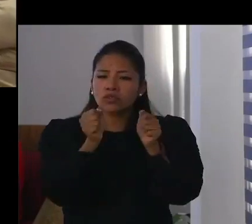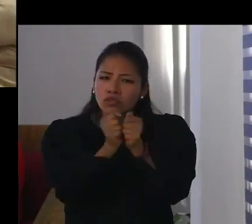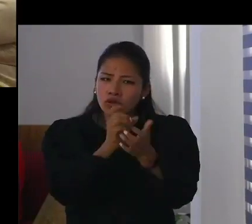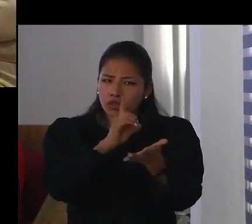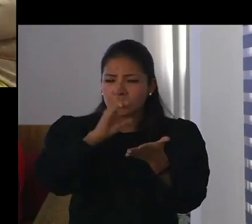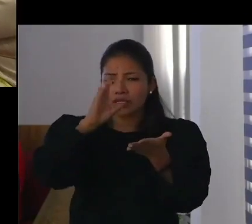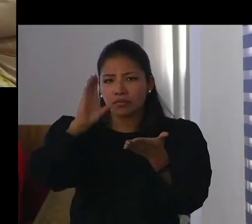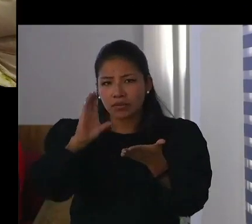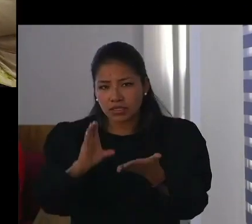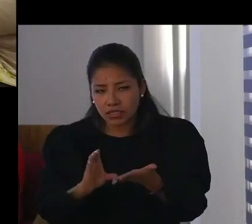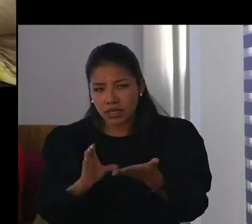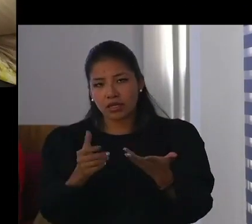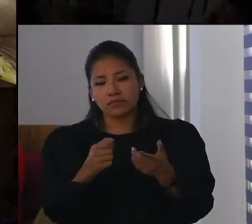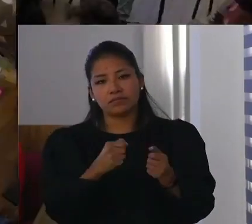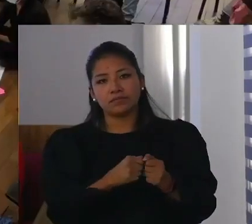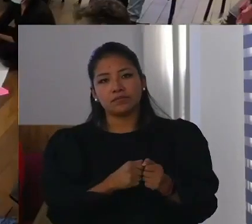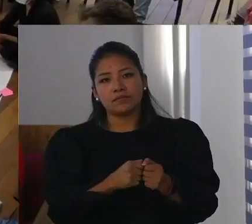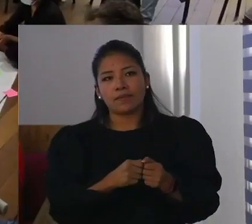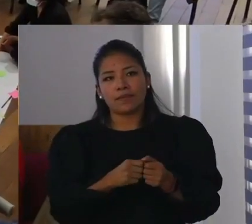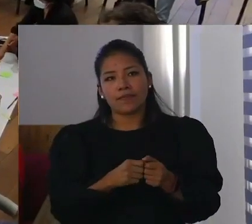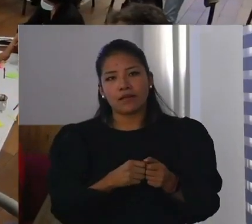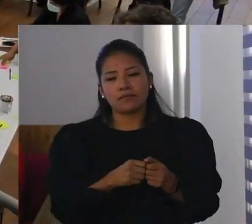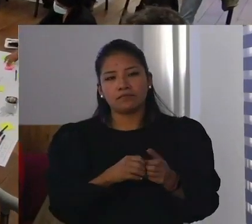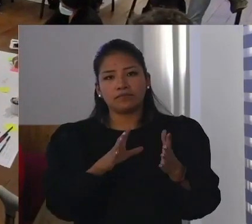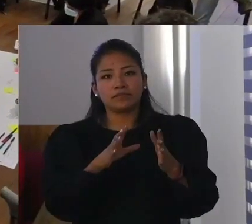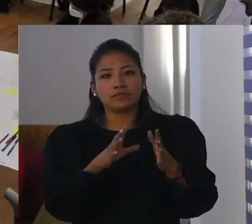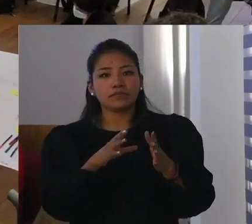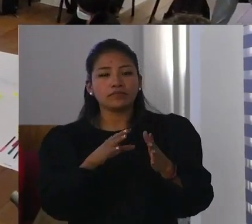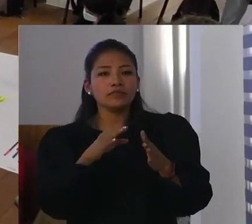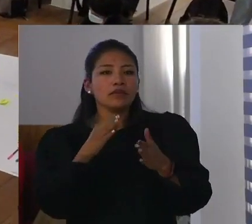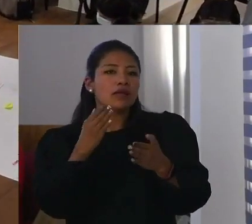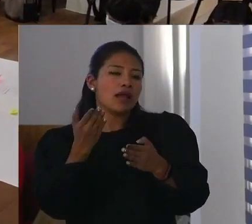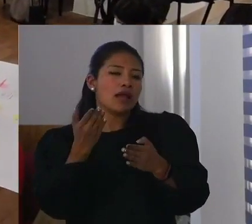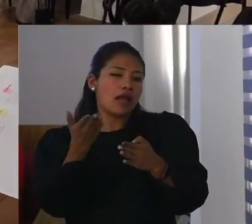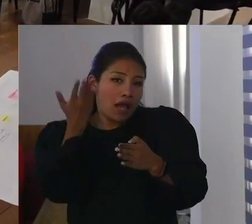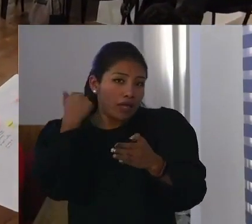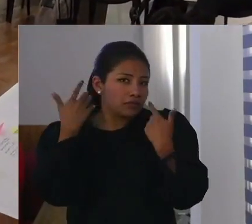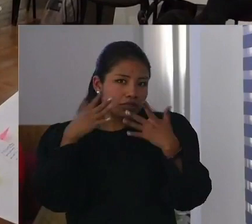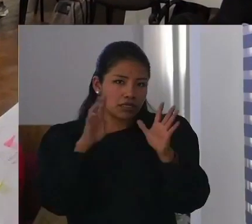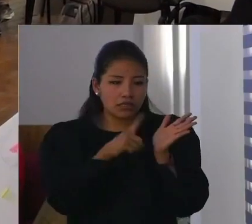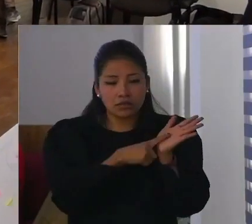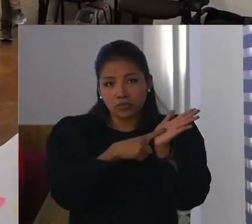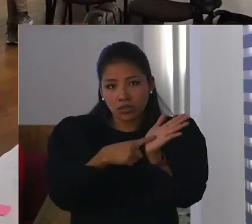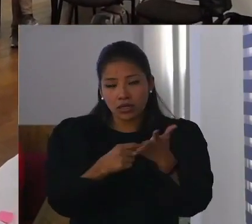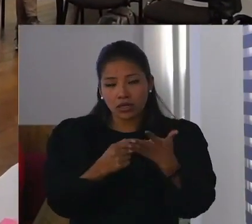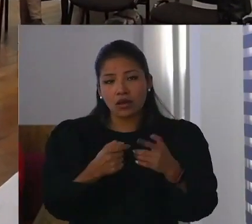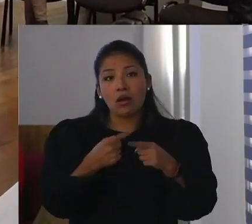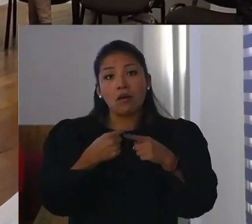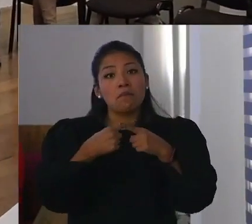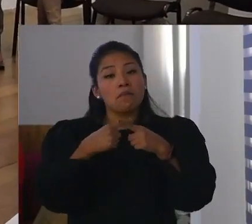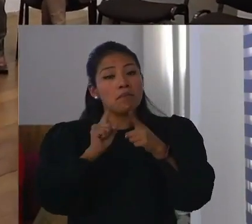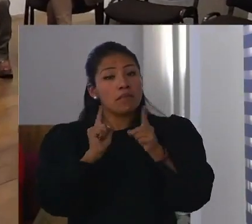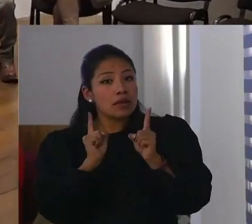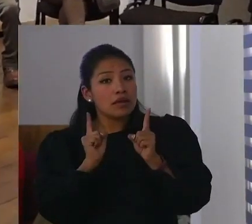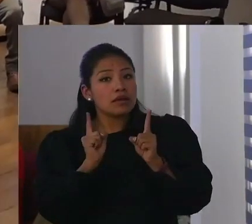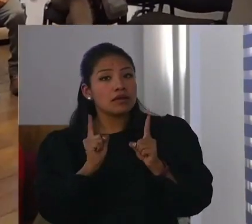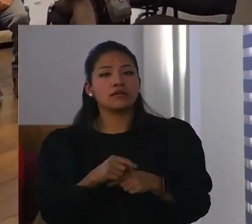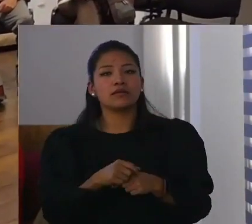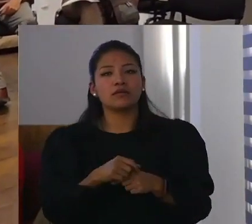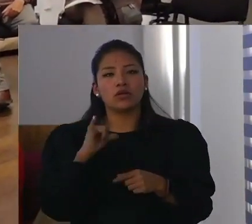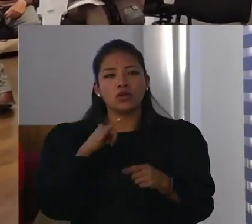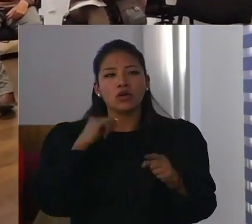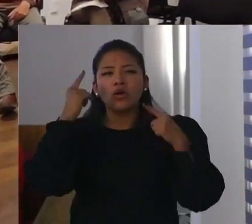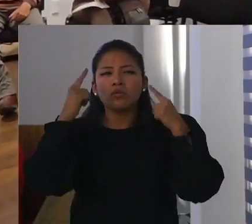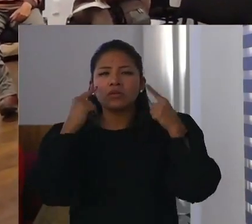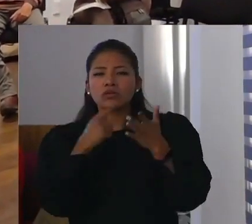como como se evidenció en esa en ese momento no sin embargo yo creo que lo que no hablamos